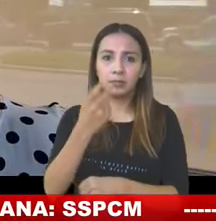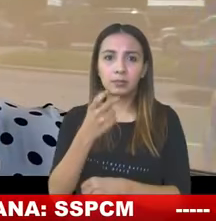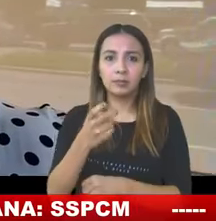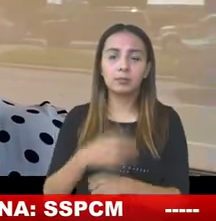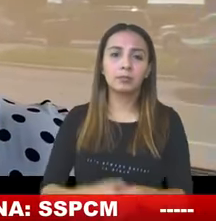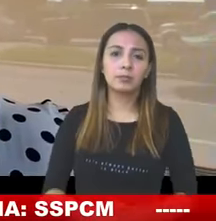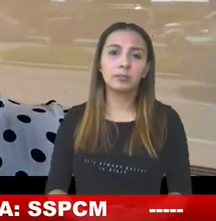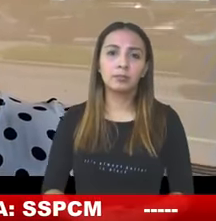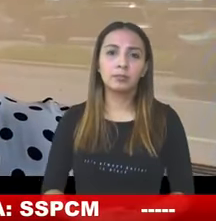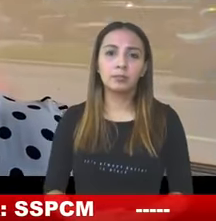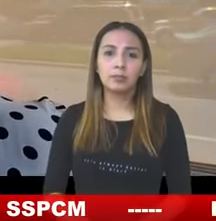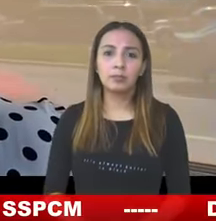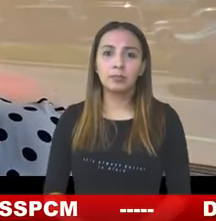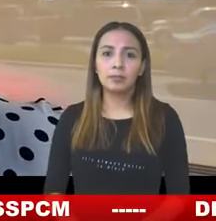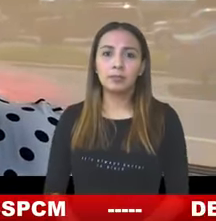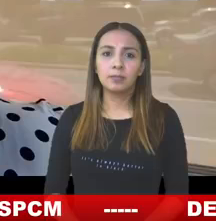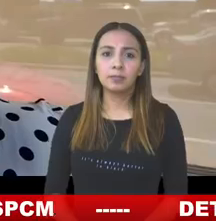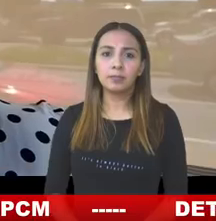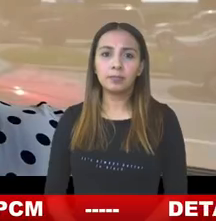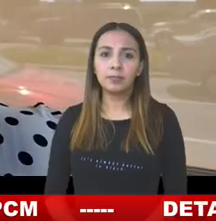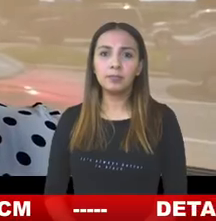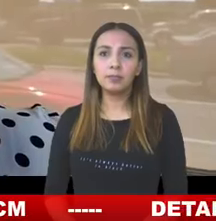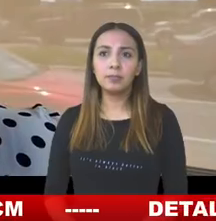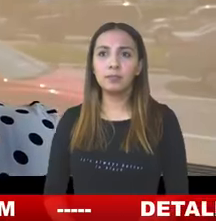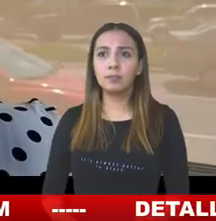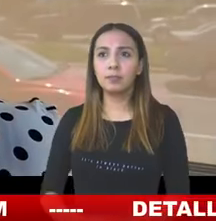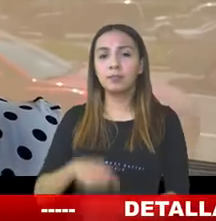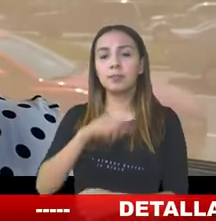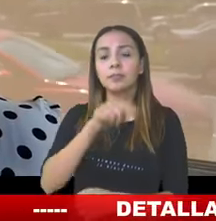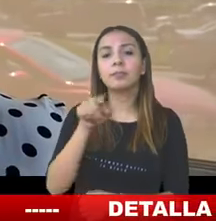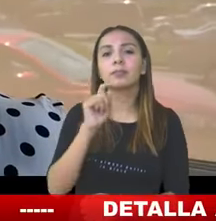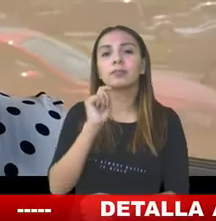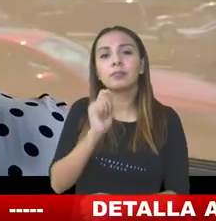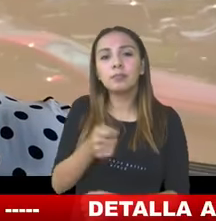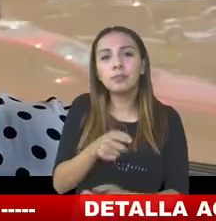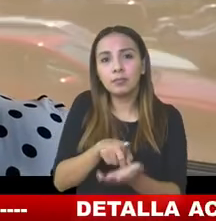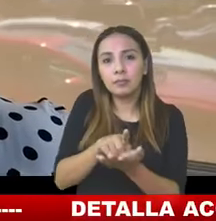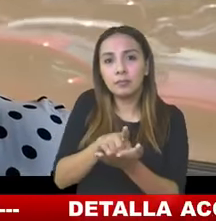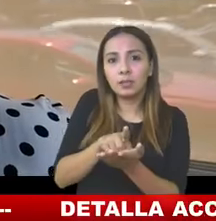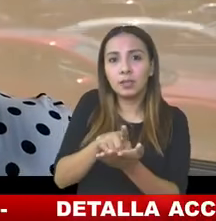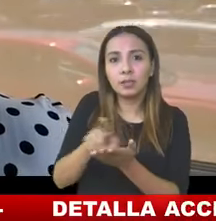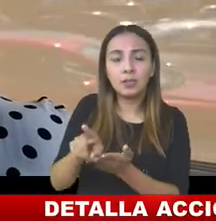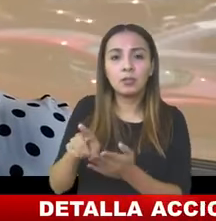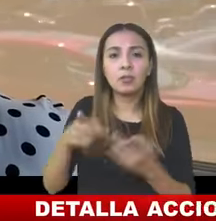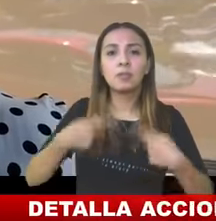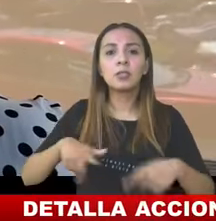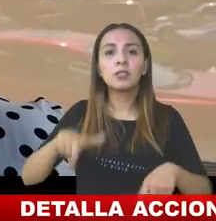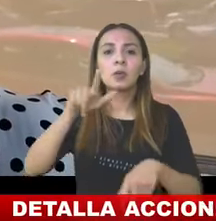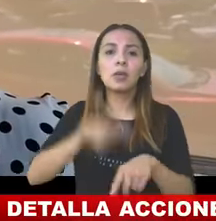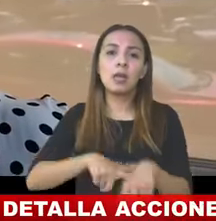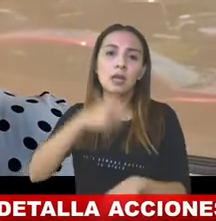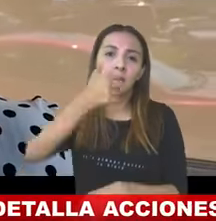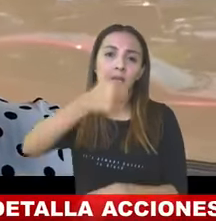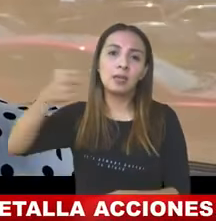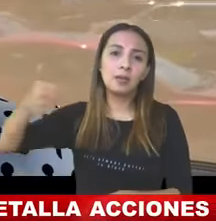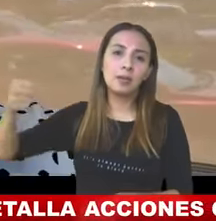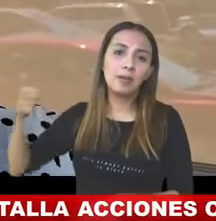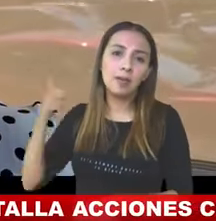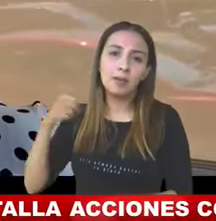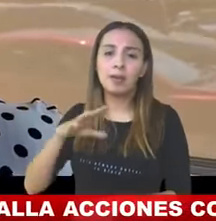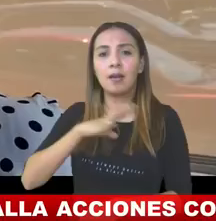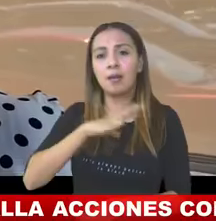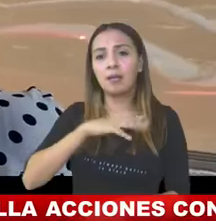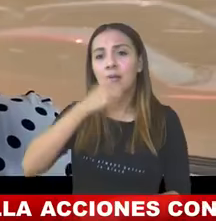los, ¿cómo se dice? Los derechos de personales de cada quien, ¿no? Correcto. Cada quien lleva su